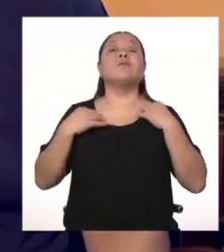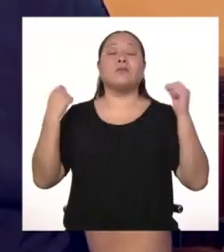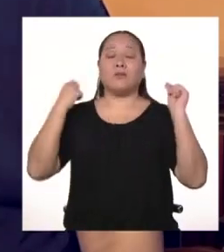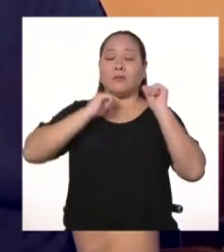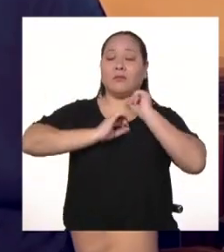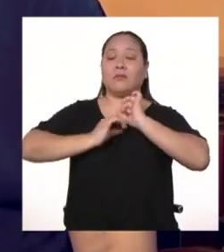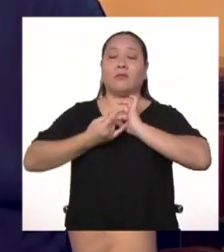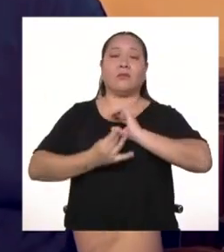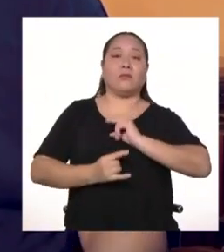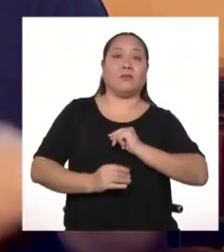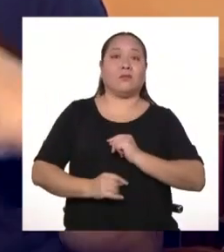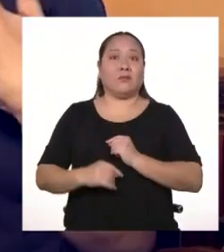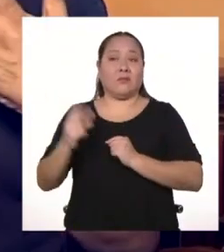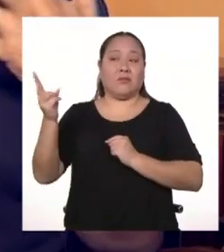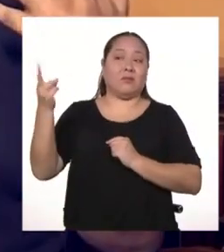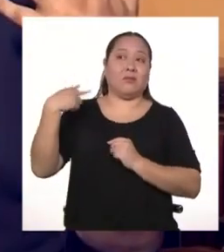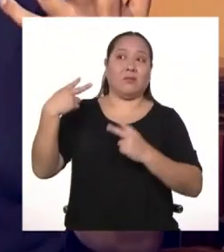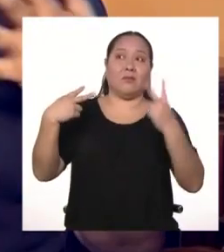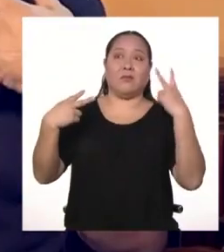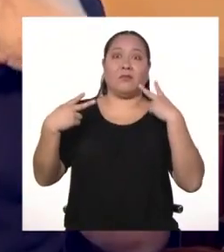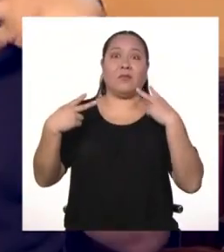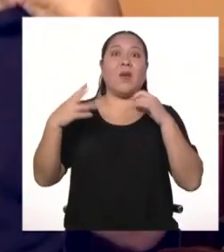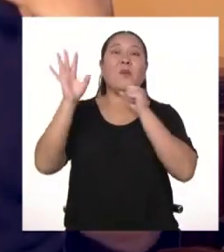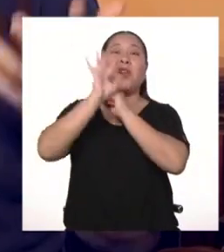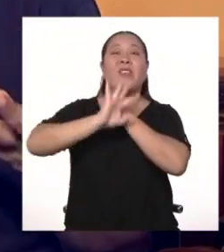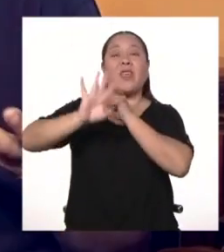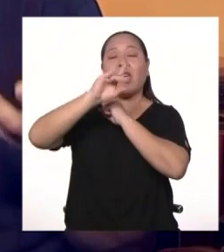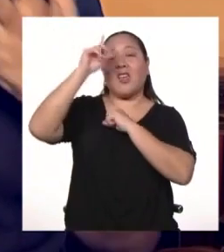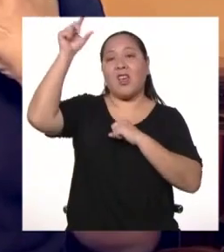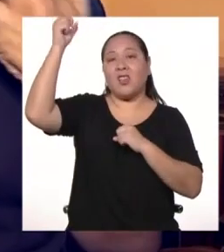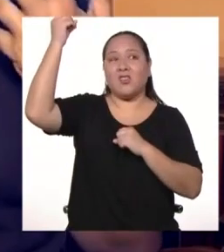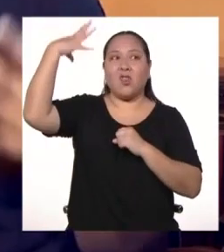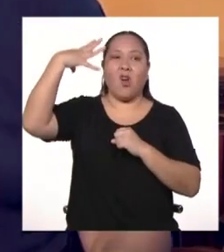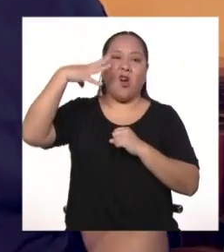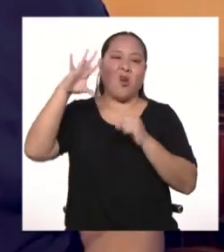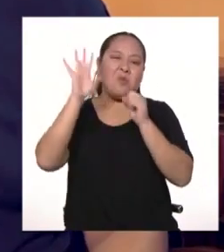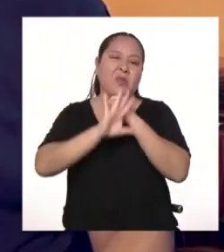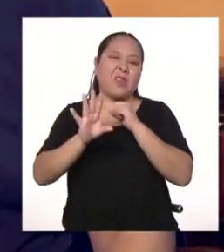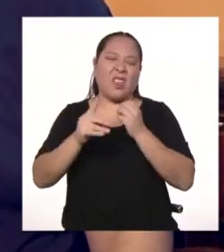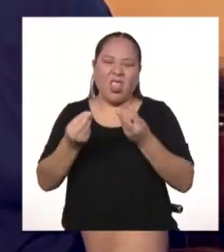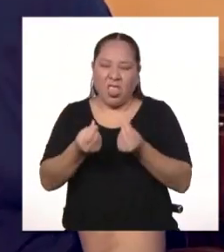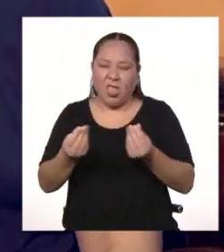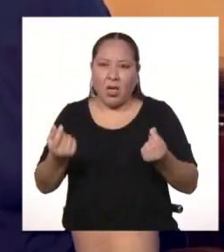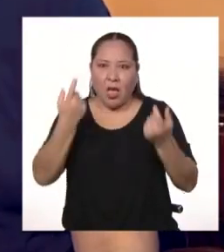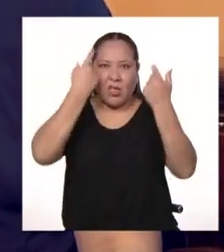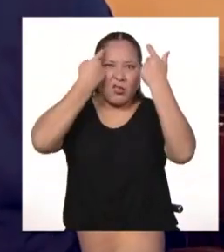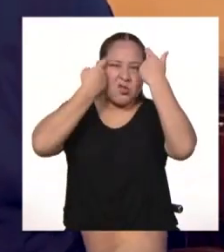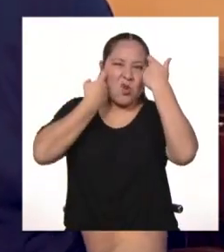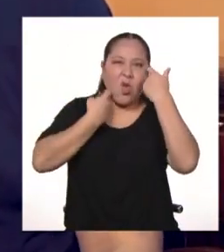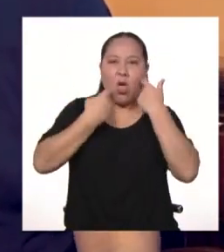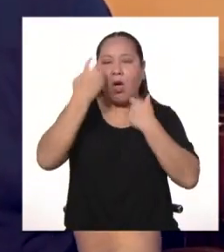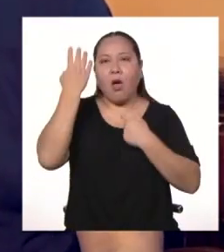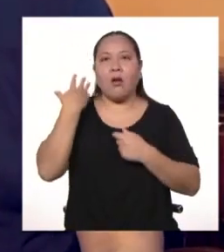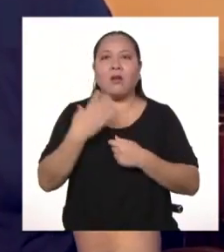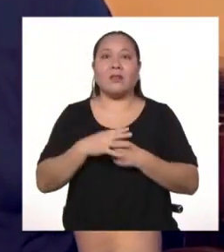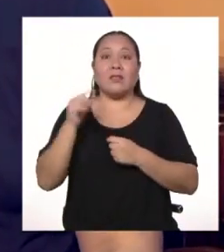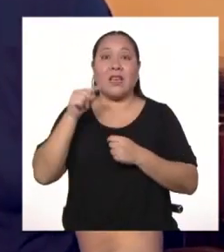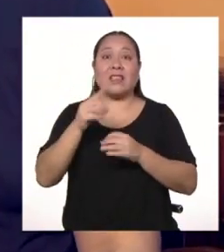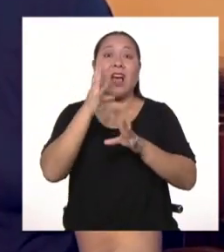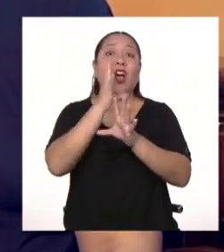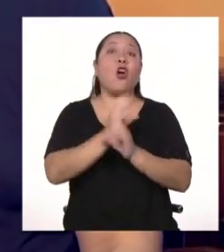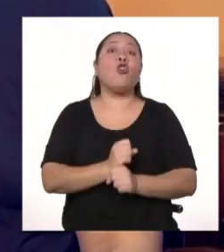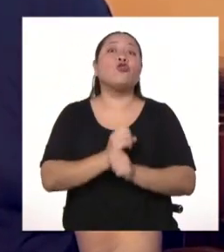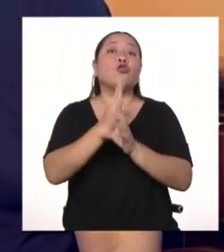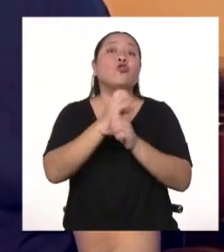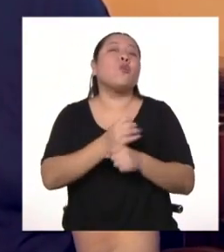calle, pero además más prevenido contra el sol, el polvo, el sudor, etc., ¿no? Y esta costumbre, que